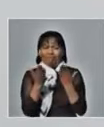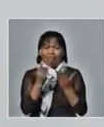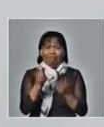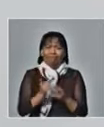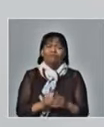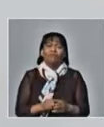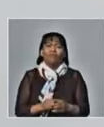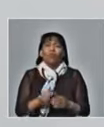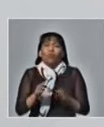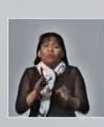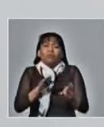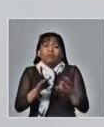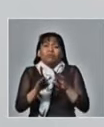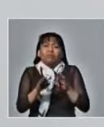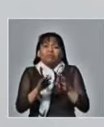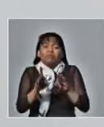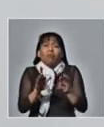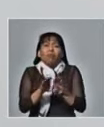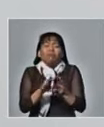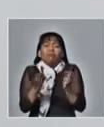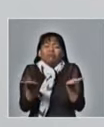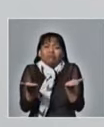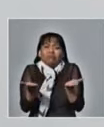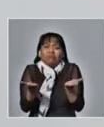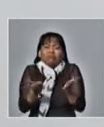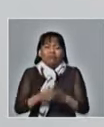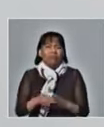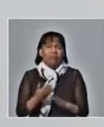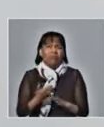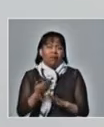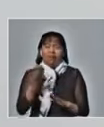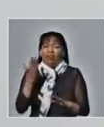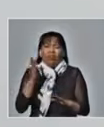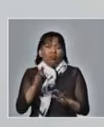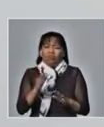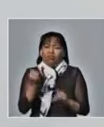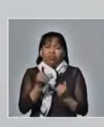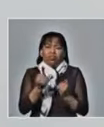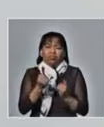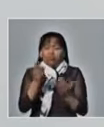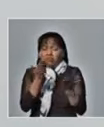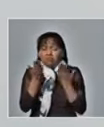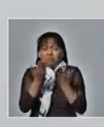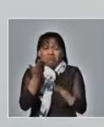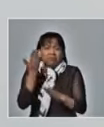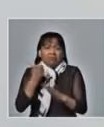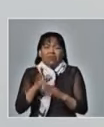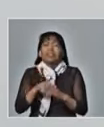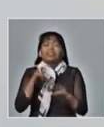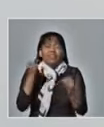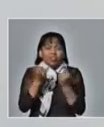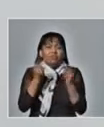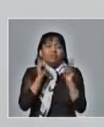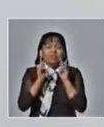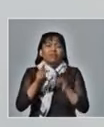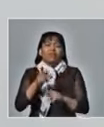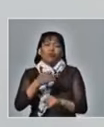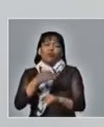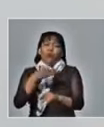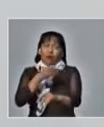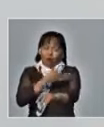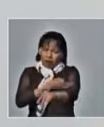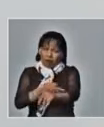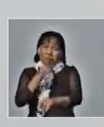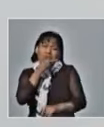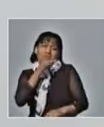o trabajan en algo que no se parece en nada a lo que estudiaron. También he platicado con padres de familia que tienen un